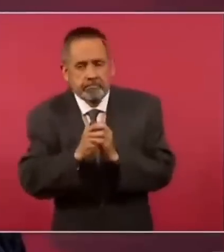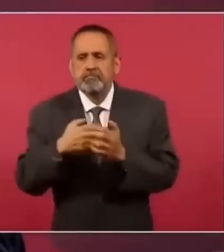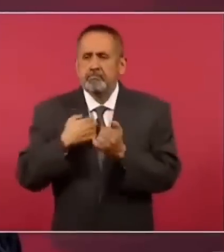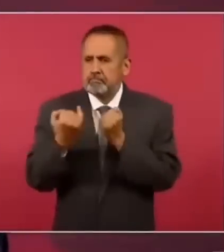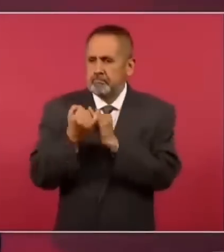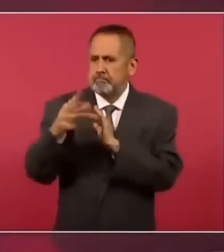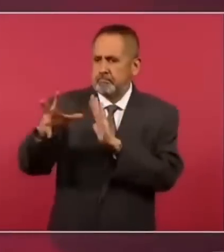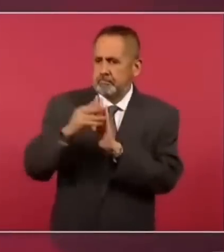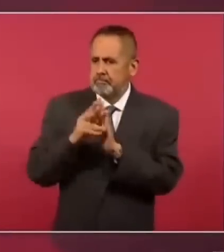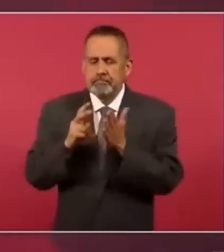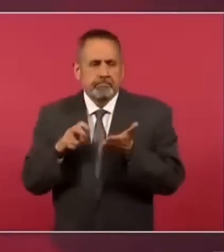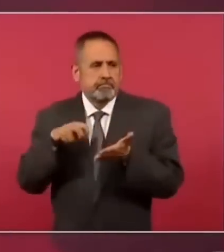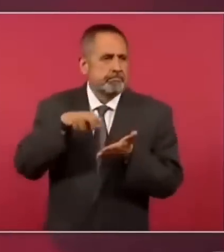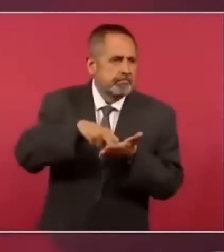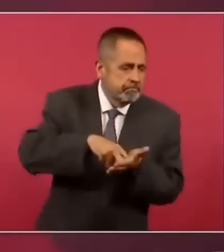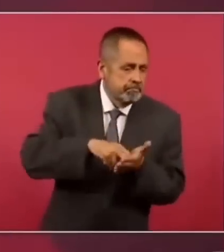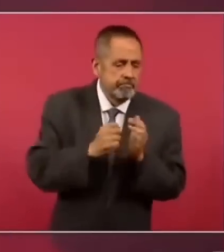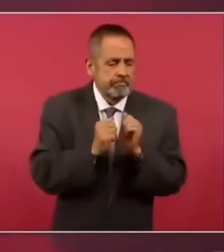Entonces,